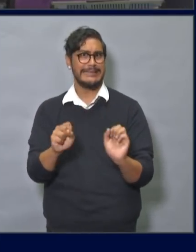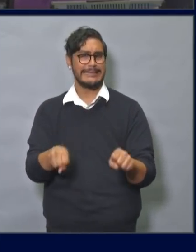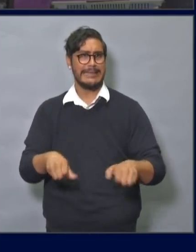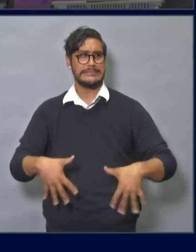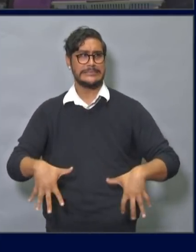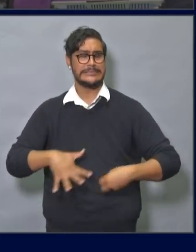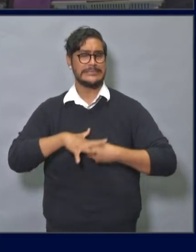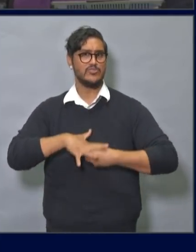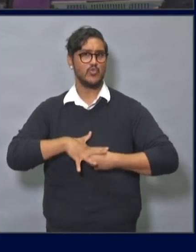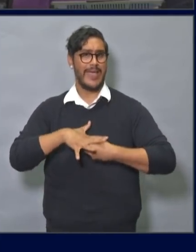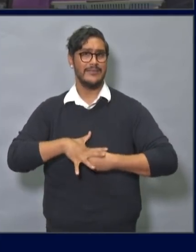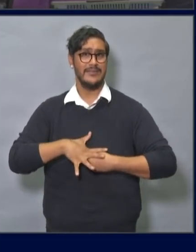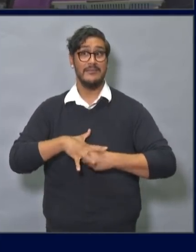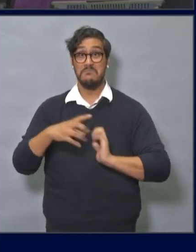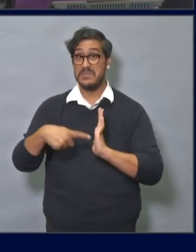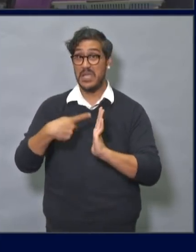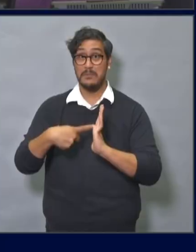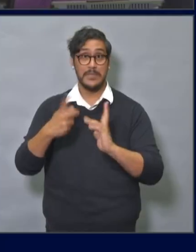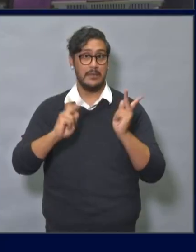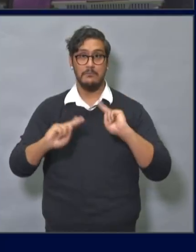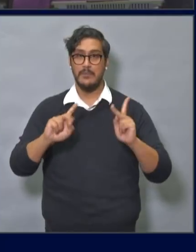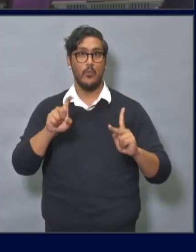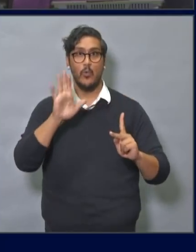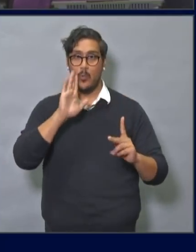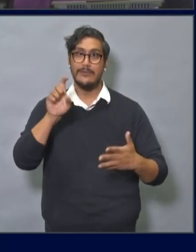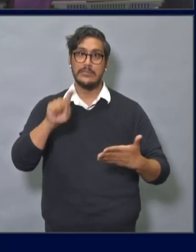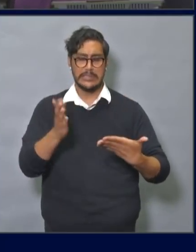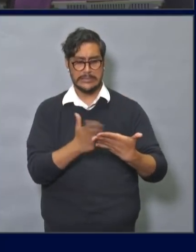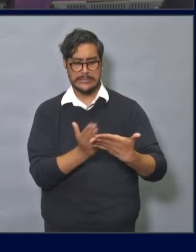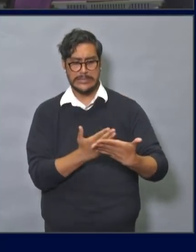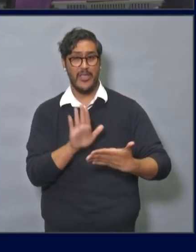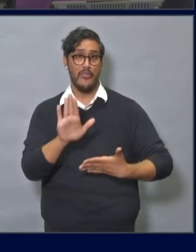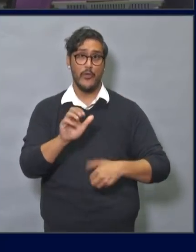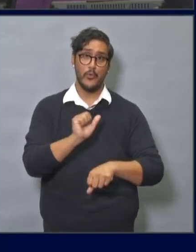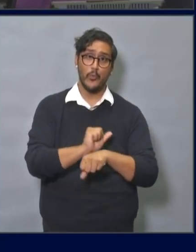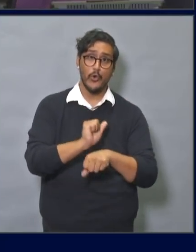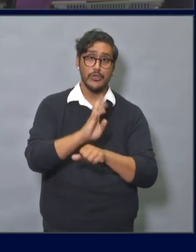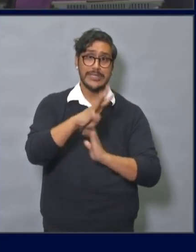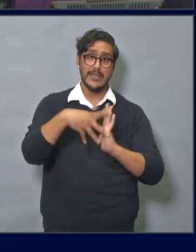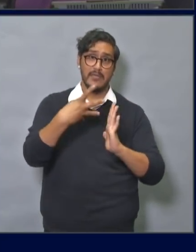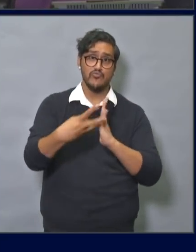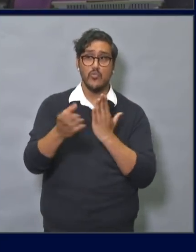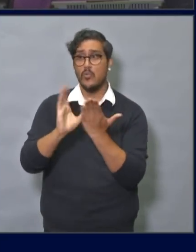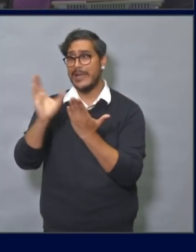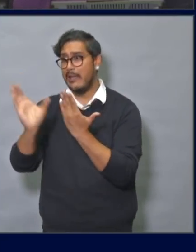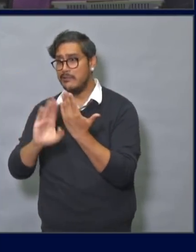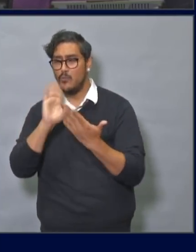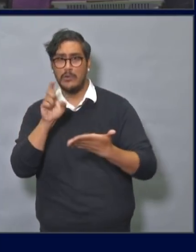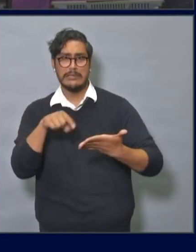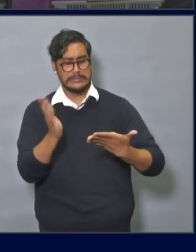requiere que las personas revisen sus calendarios, horarios de trabajo y otros documentos.